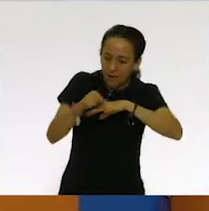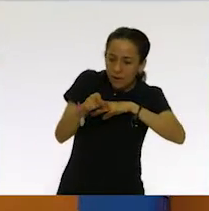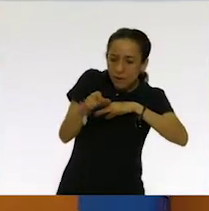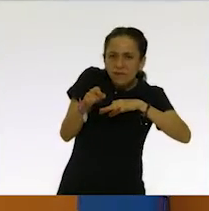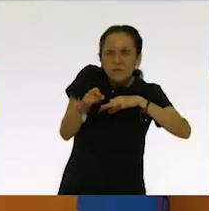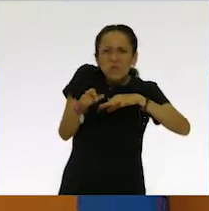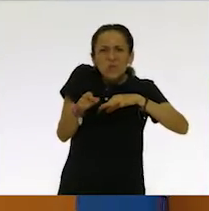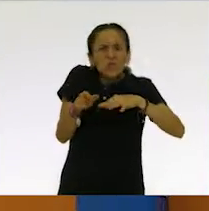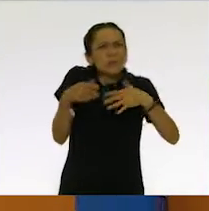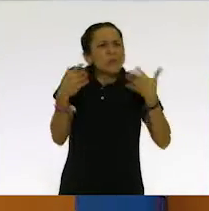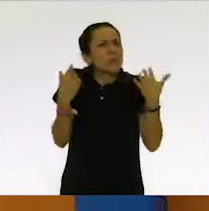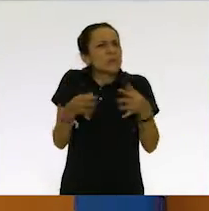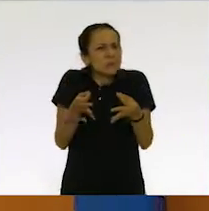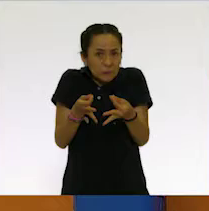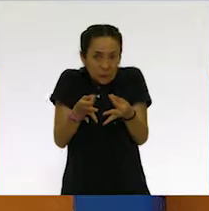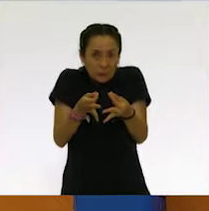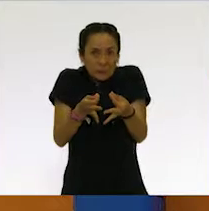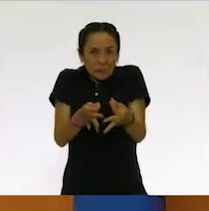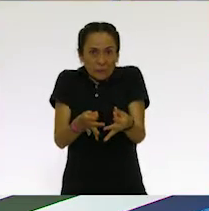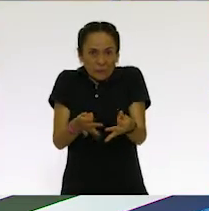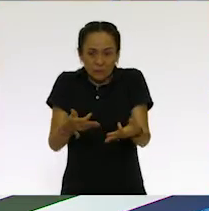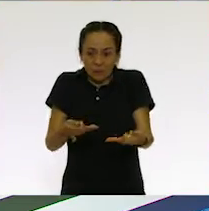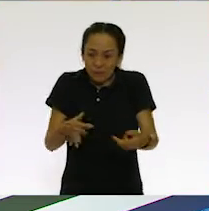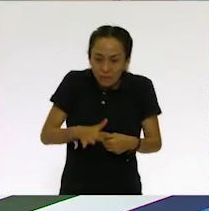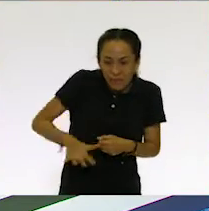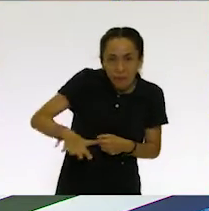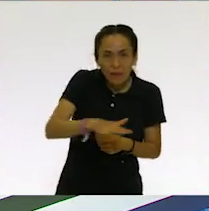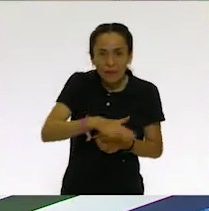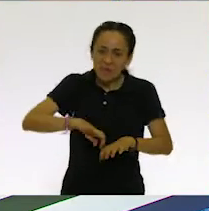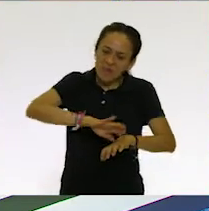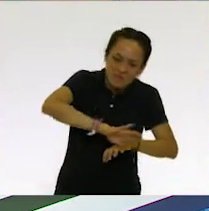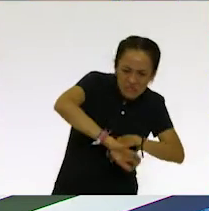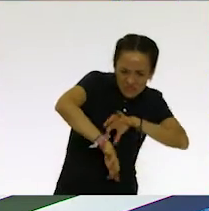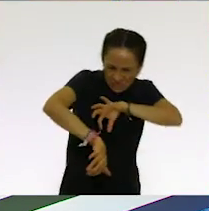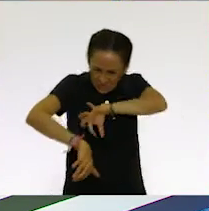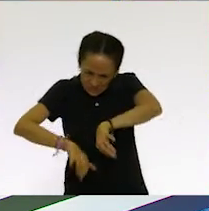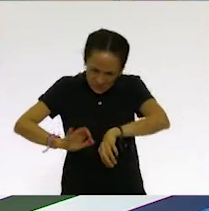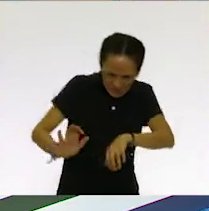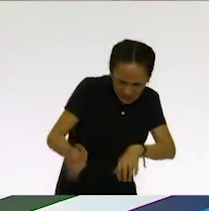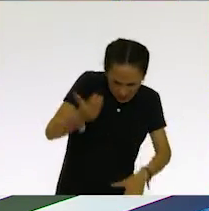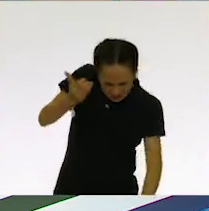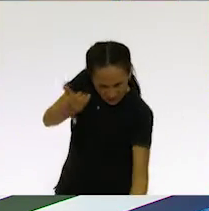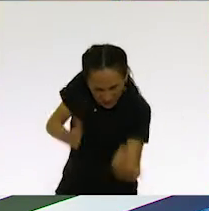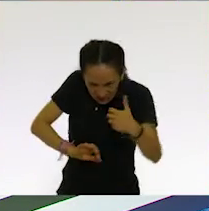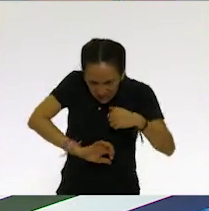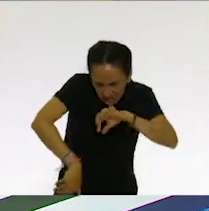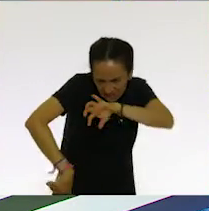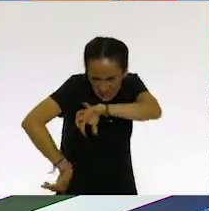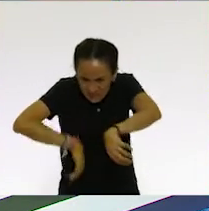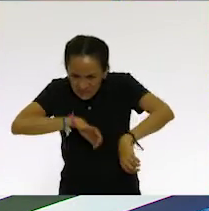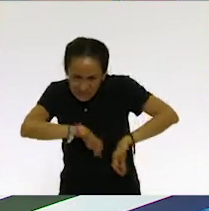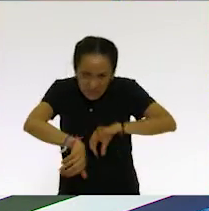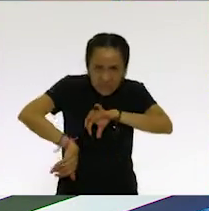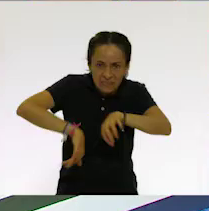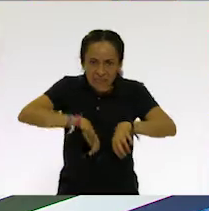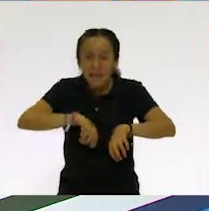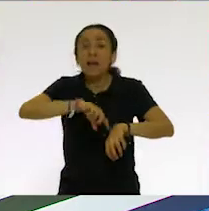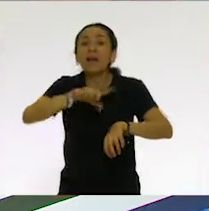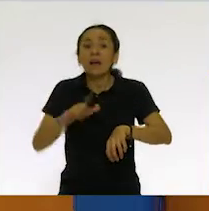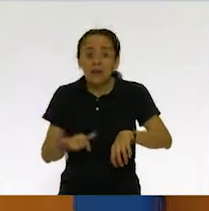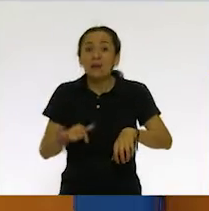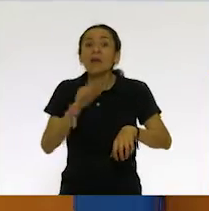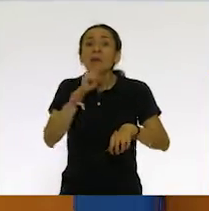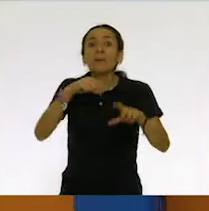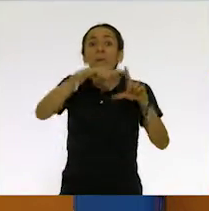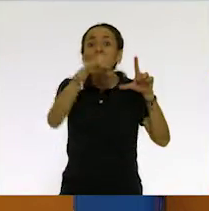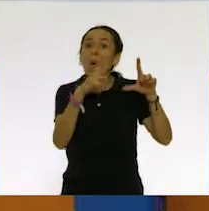afiladas. Cavan en el suelo, en su cueva, para hacer un hueco y lo cubren con ramas y con hojas. ¿Qué crees,